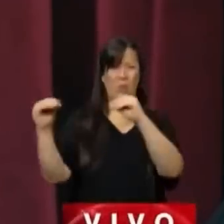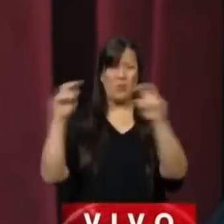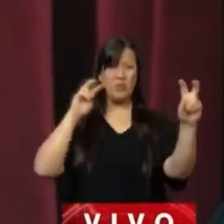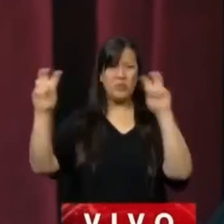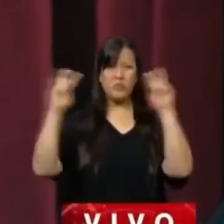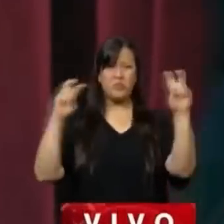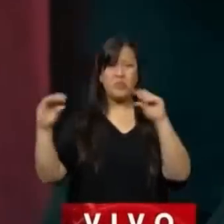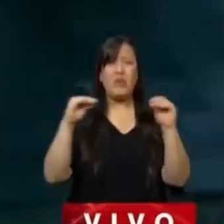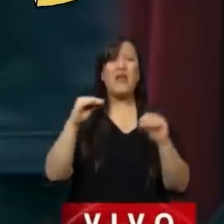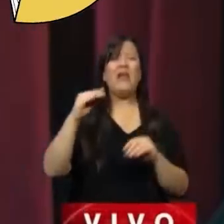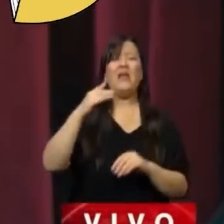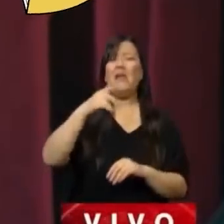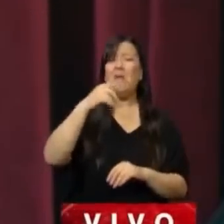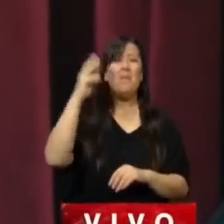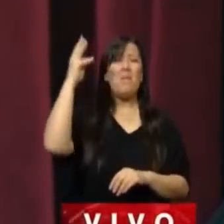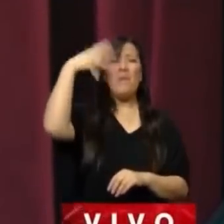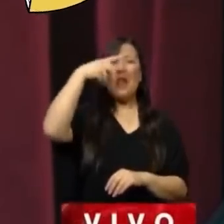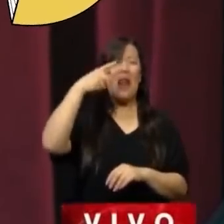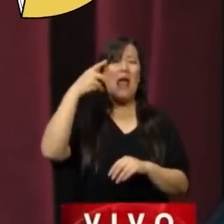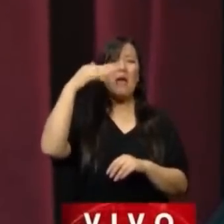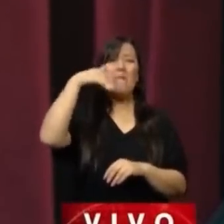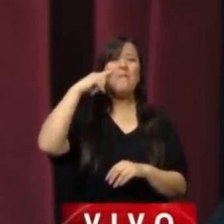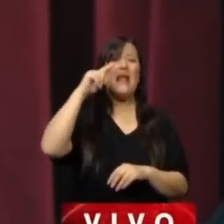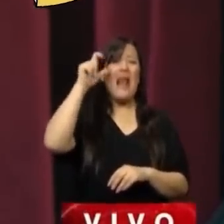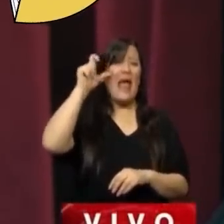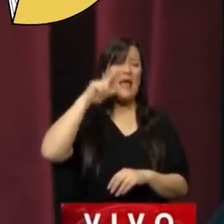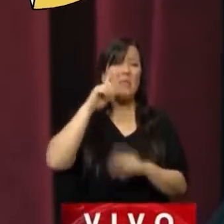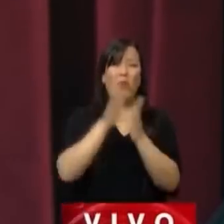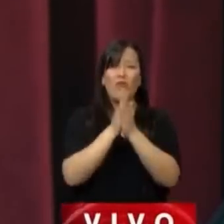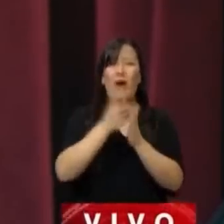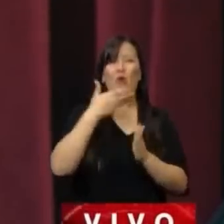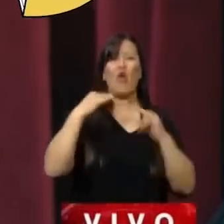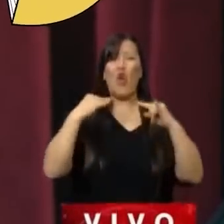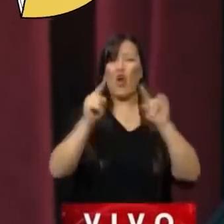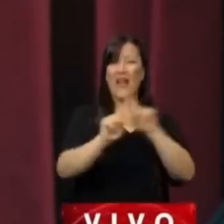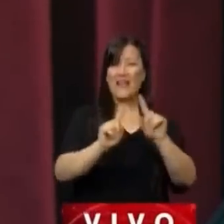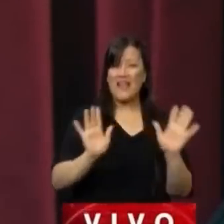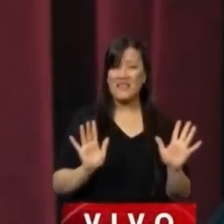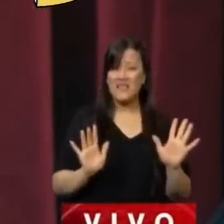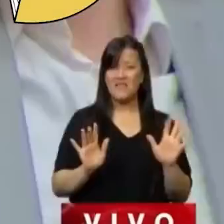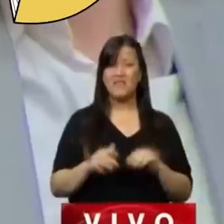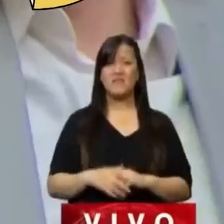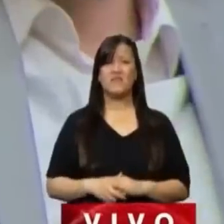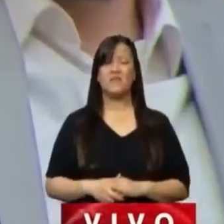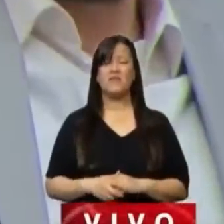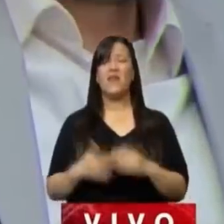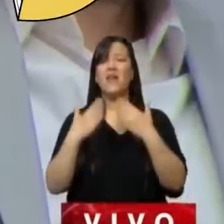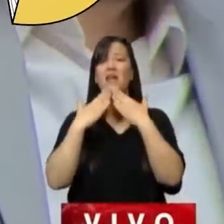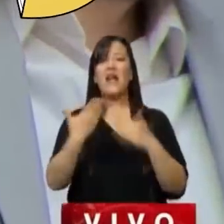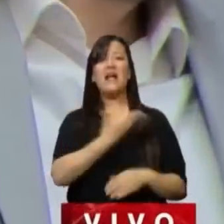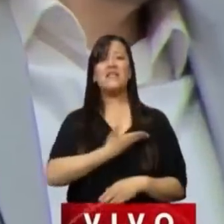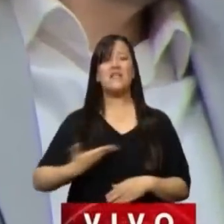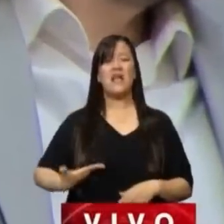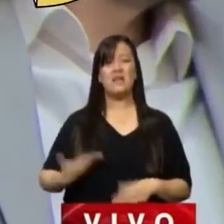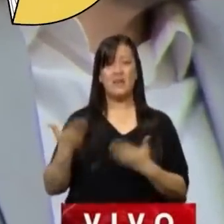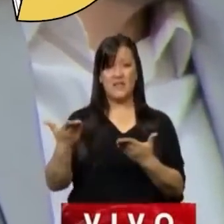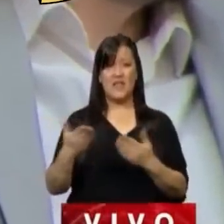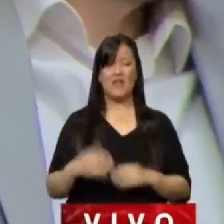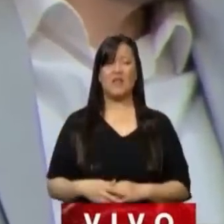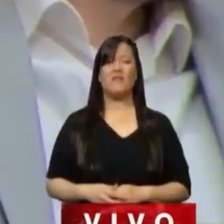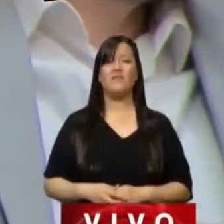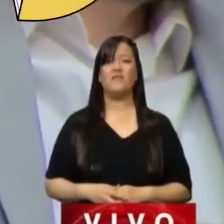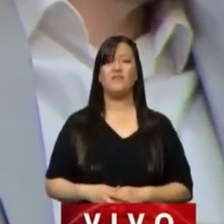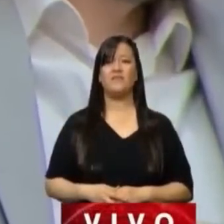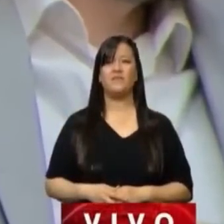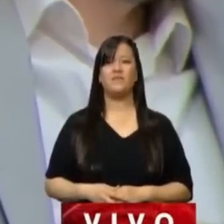Diputado Milei, no grite. Diputada del Pla, comience. Gracias, señora Presidenta.